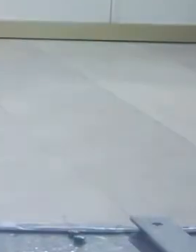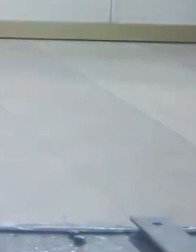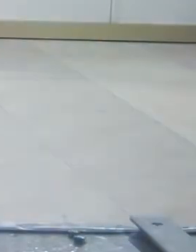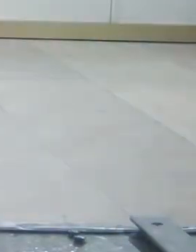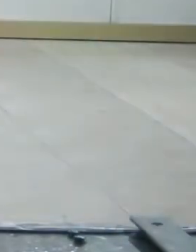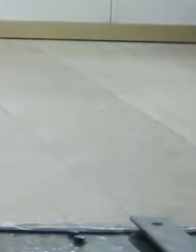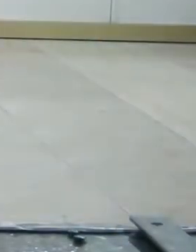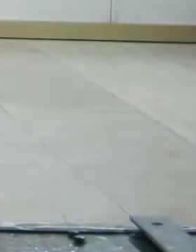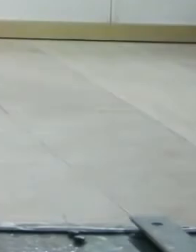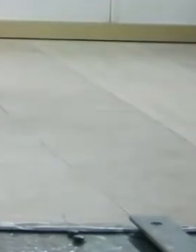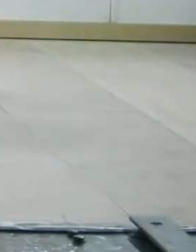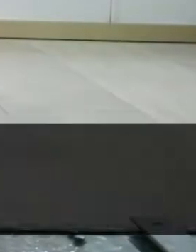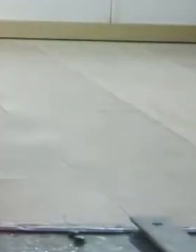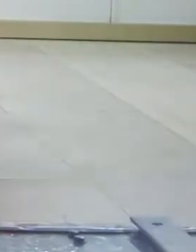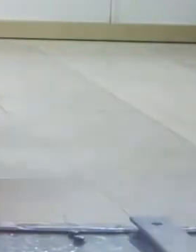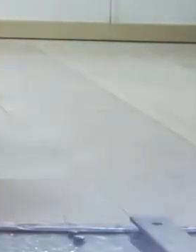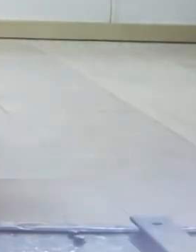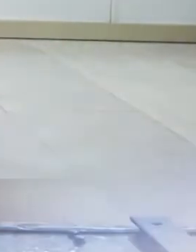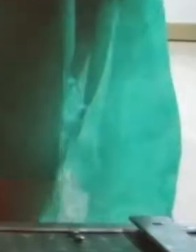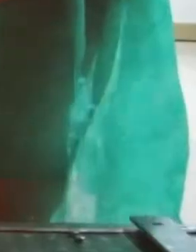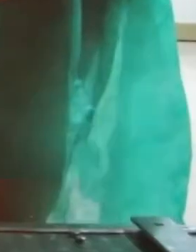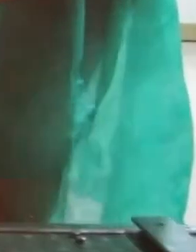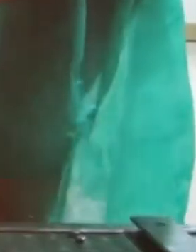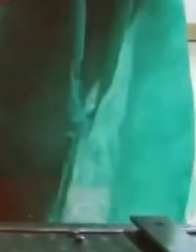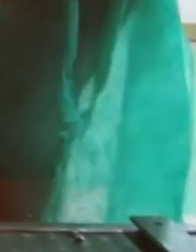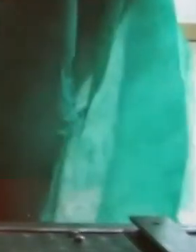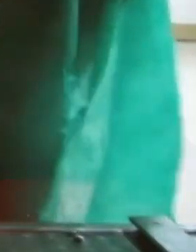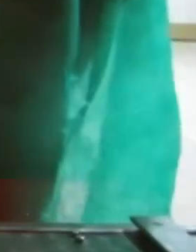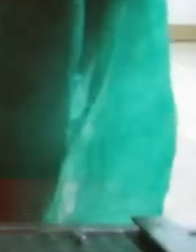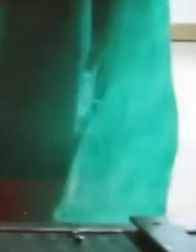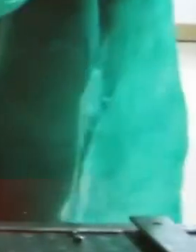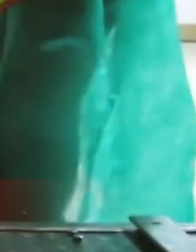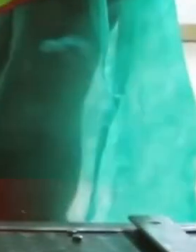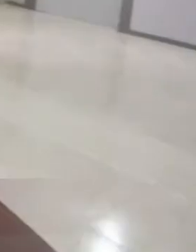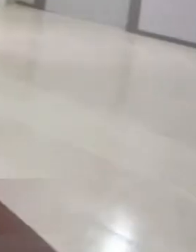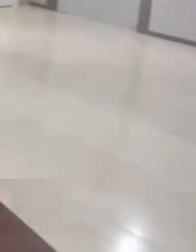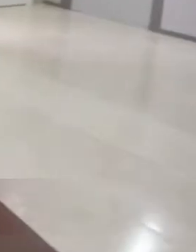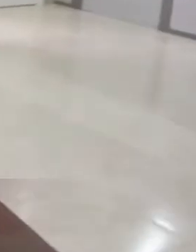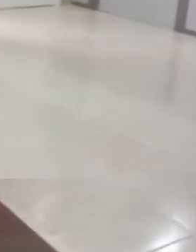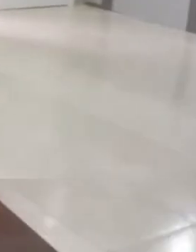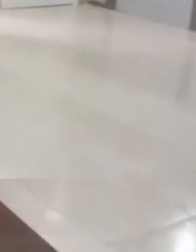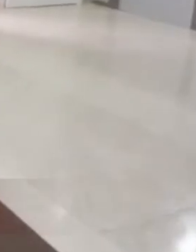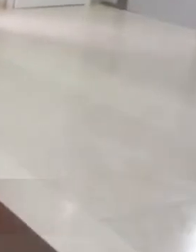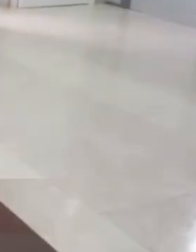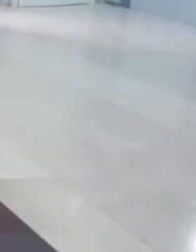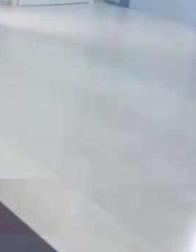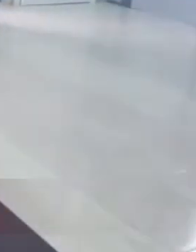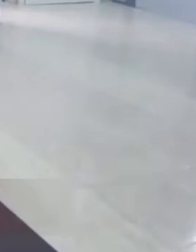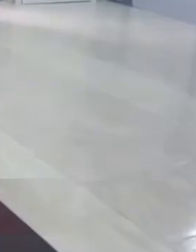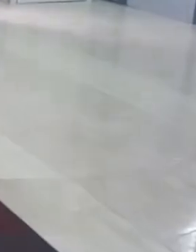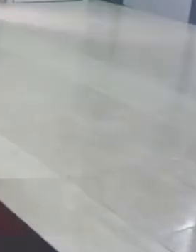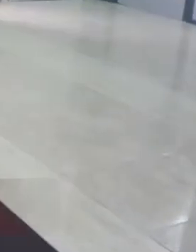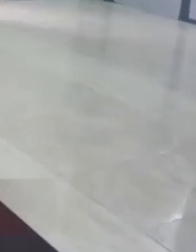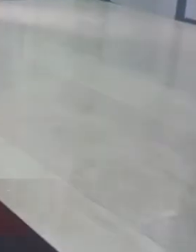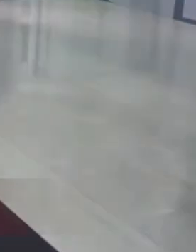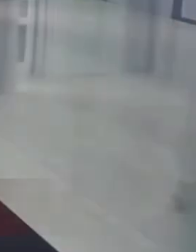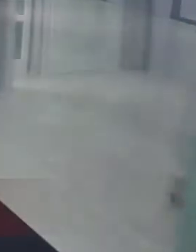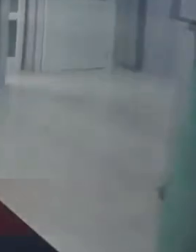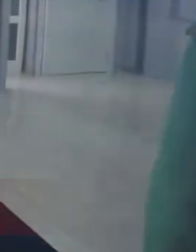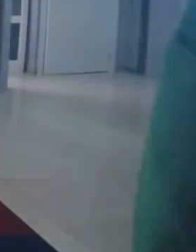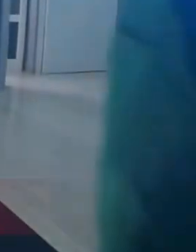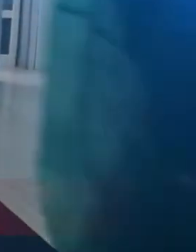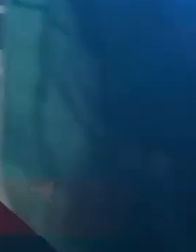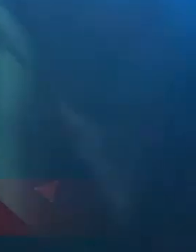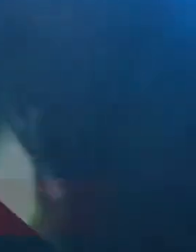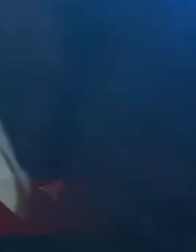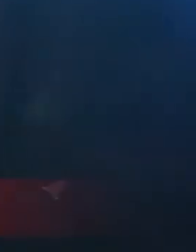la COEPRIS se encuentra en constante revisión de las empresas que ofrecen servicios funerarios, ya que, además de la prohibición de realizar velaciones en